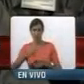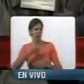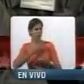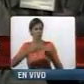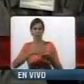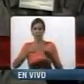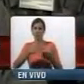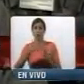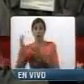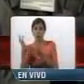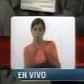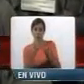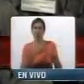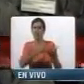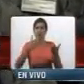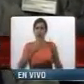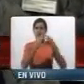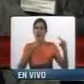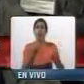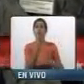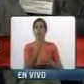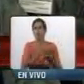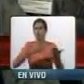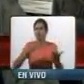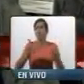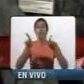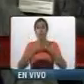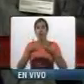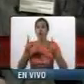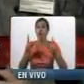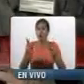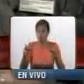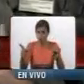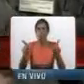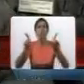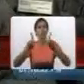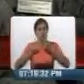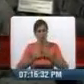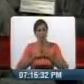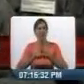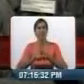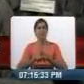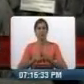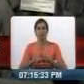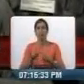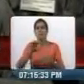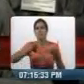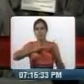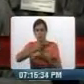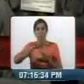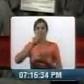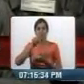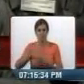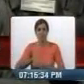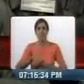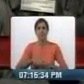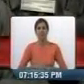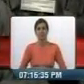controlada la situación. Igual que en Los Cortijos, un conato